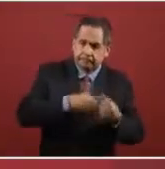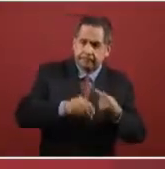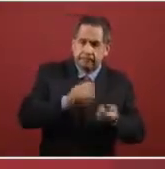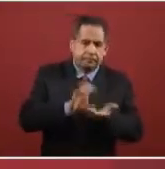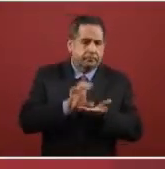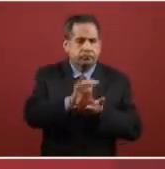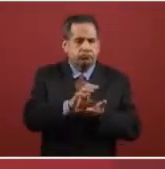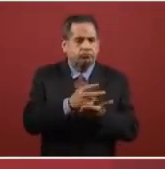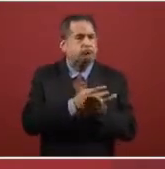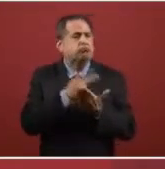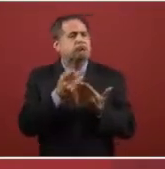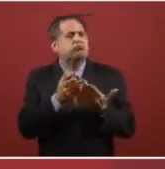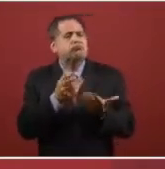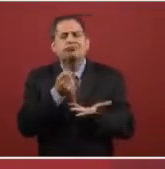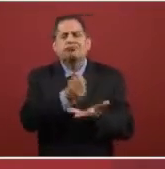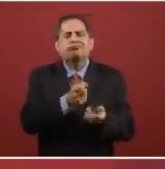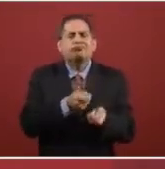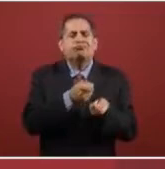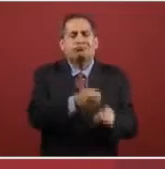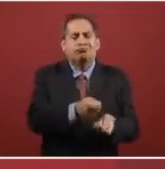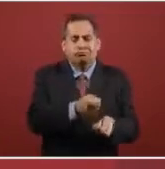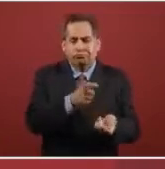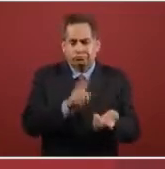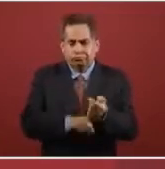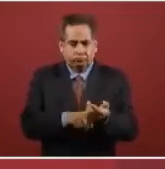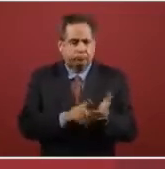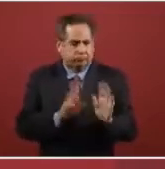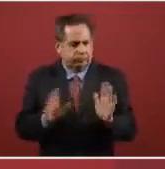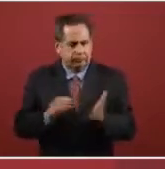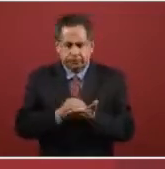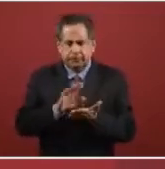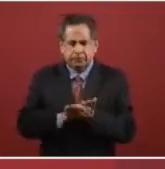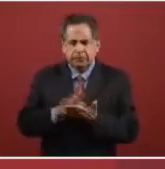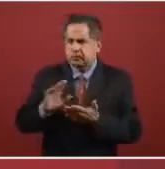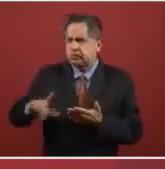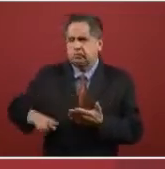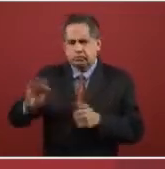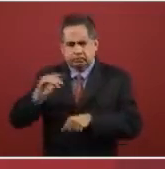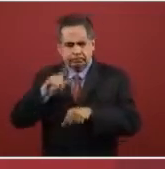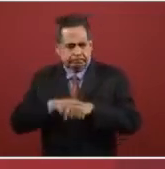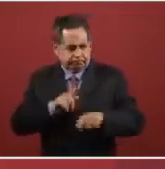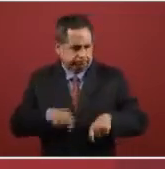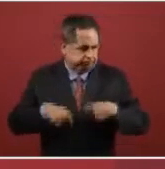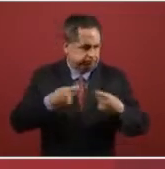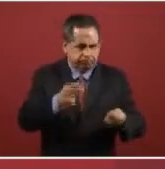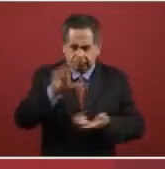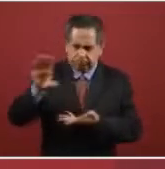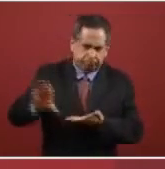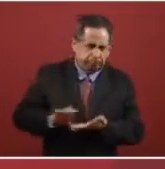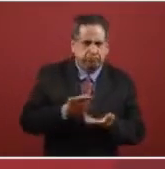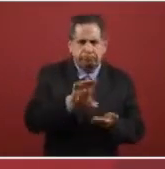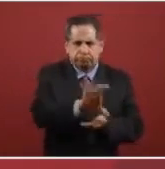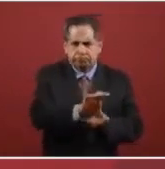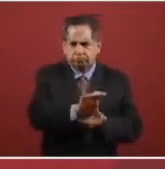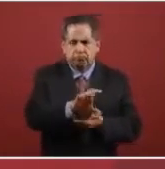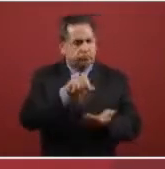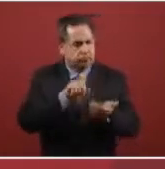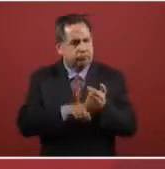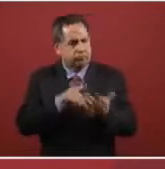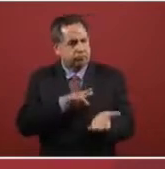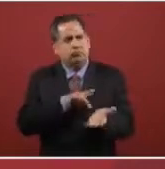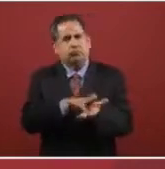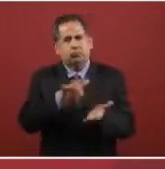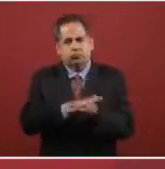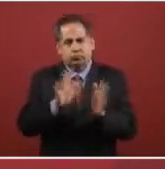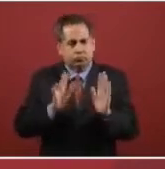presupuesto que está contemplado dentro del presupuesto de ingresos de la Federación y se va a transferir a Pemex, es decir, esa es la parte del apoyo